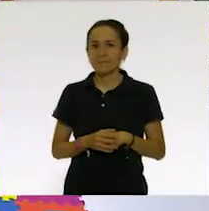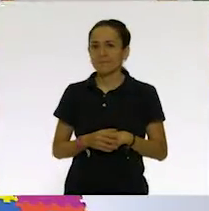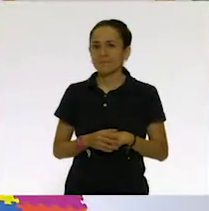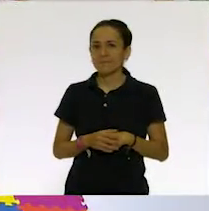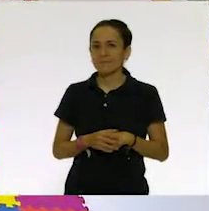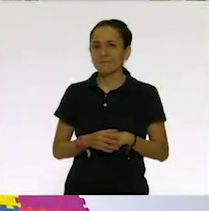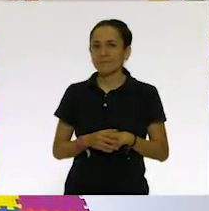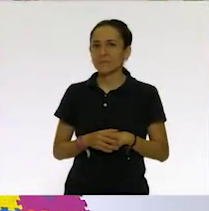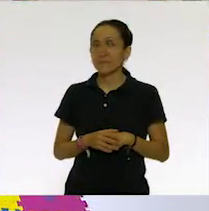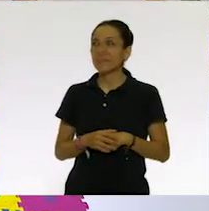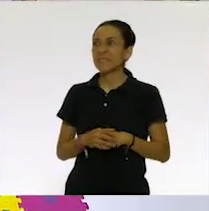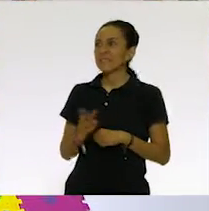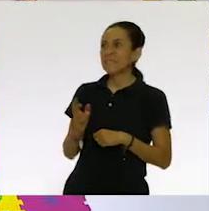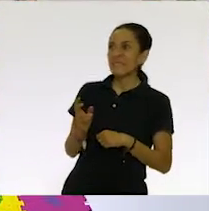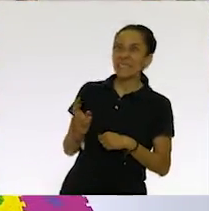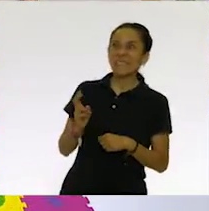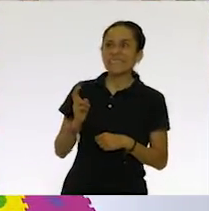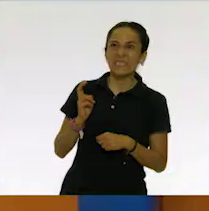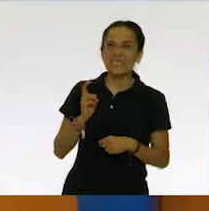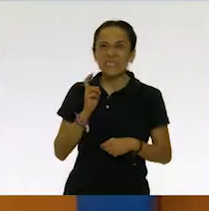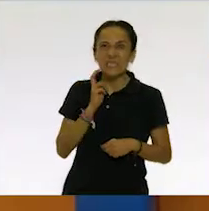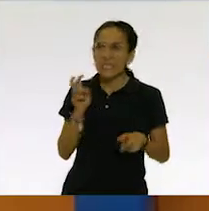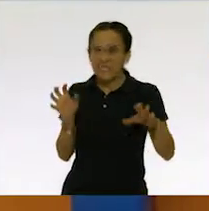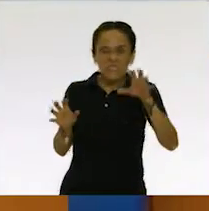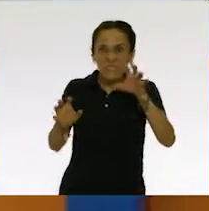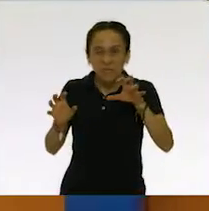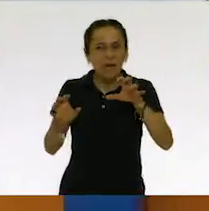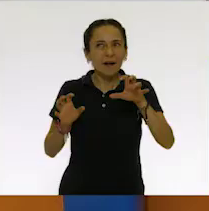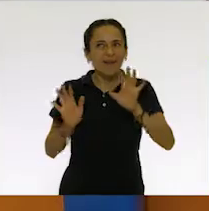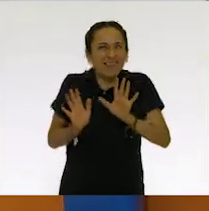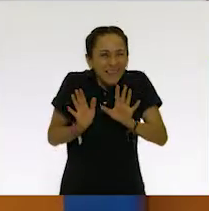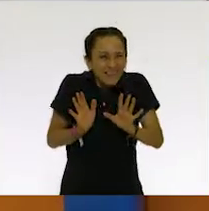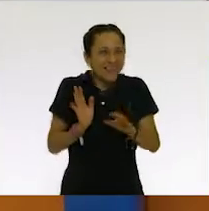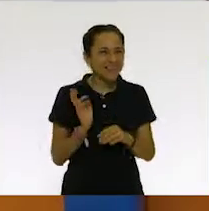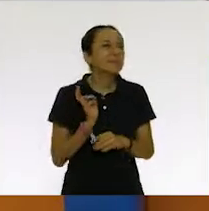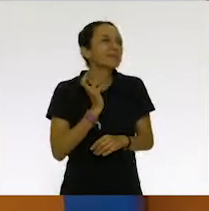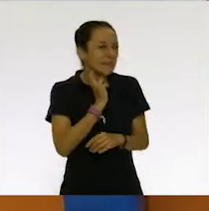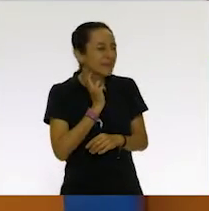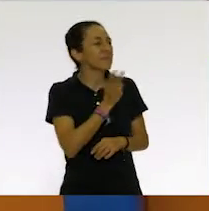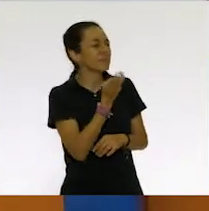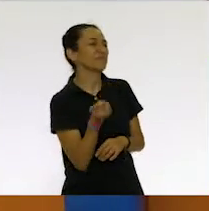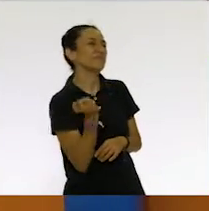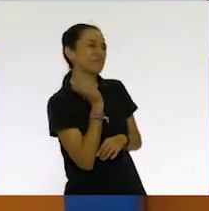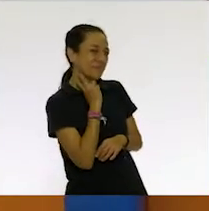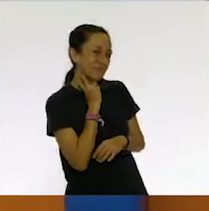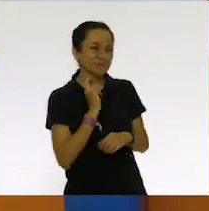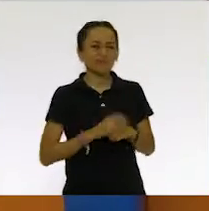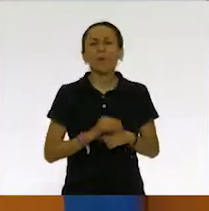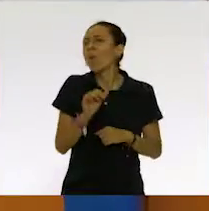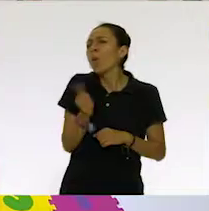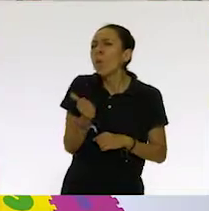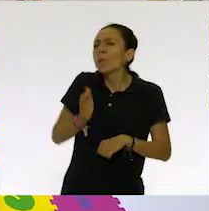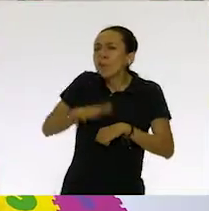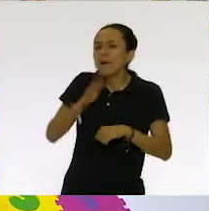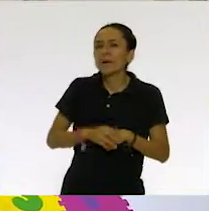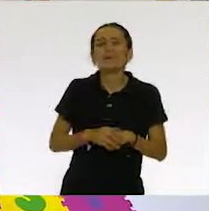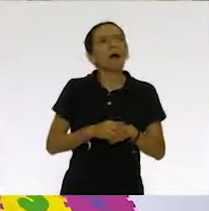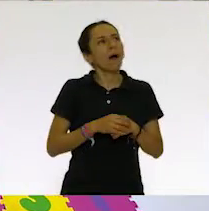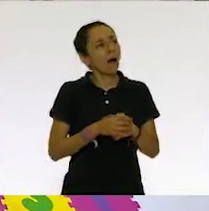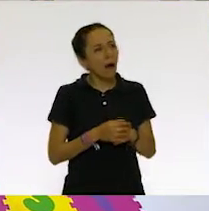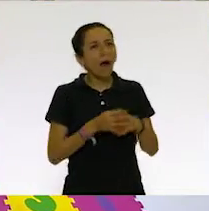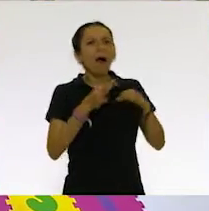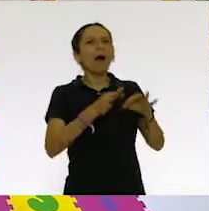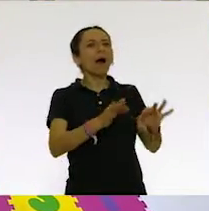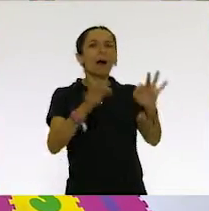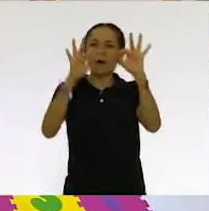Bueno, el murciélago. Sí, sí. ¿Tú crees que haya búhos que habiten en cuevas? ¿Búhos? Esa es una